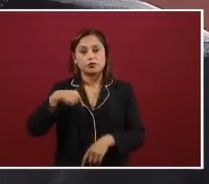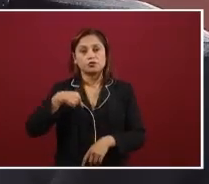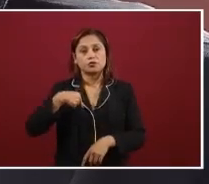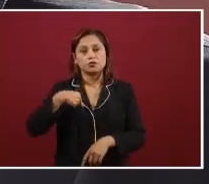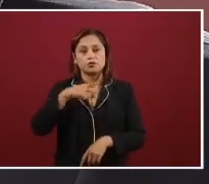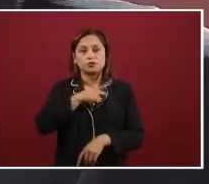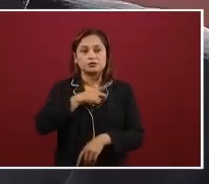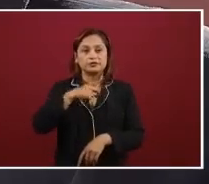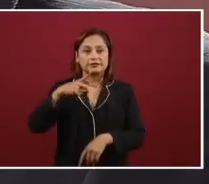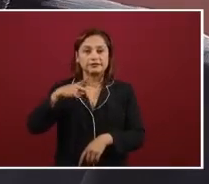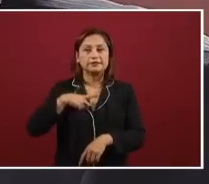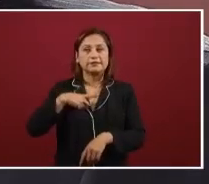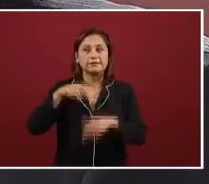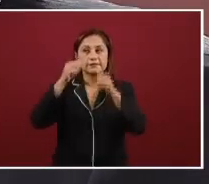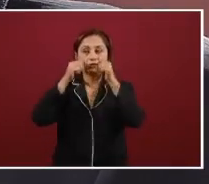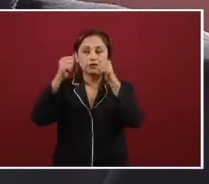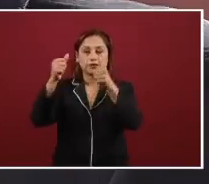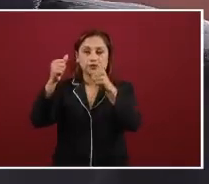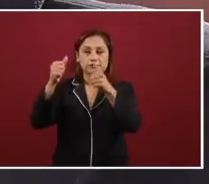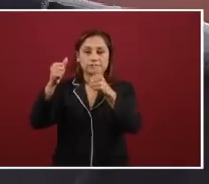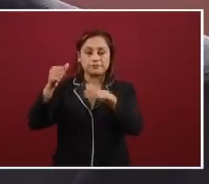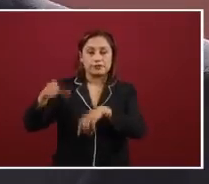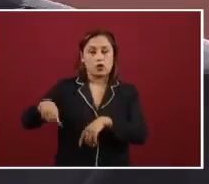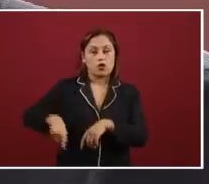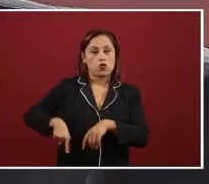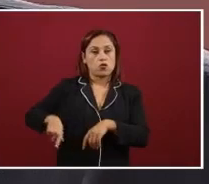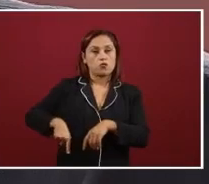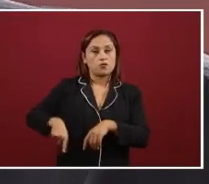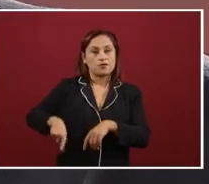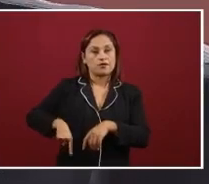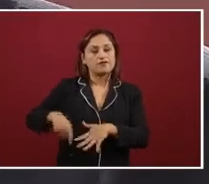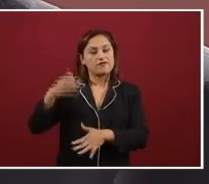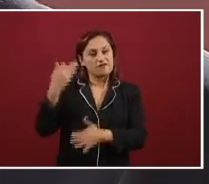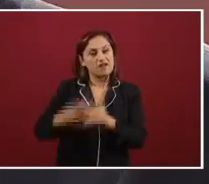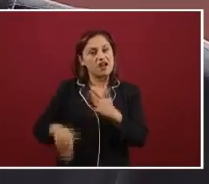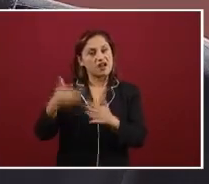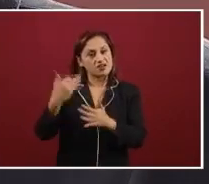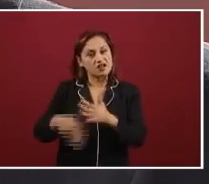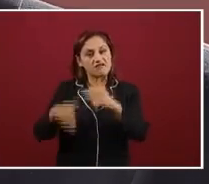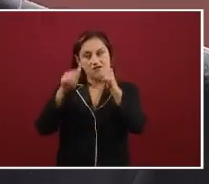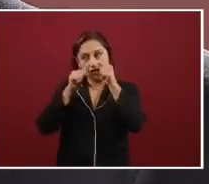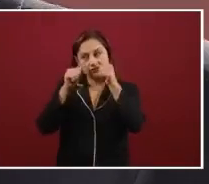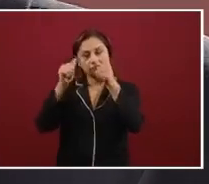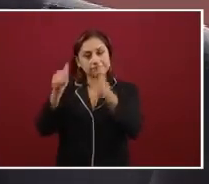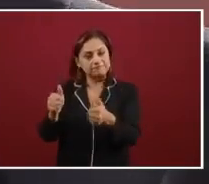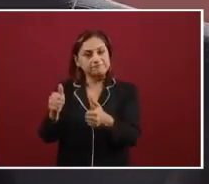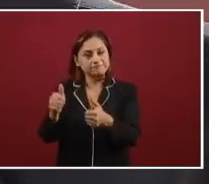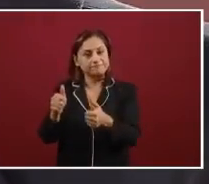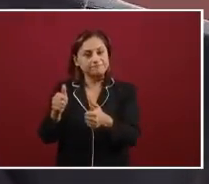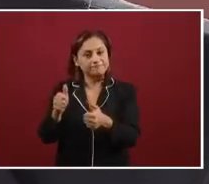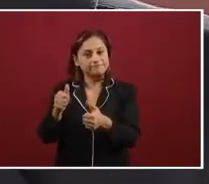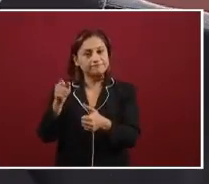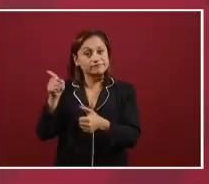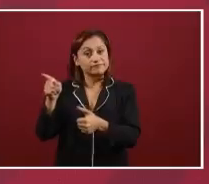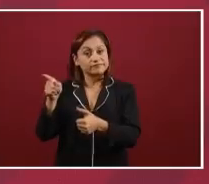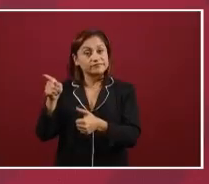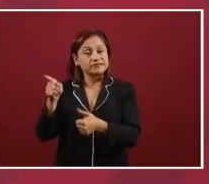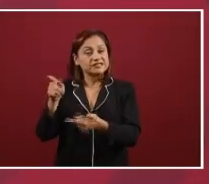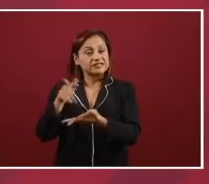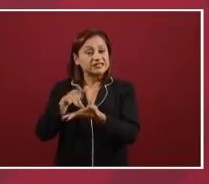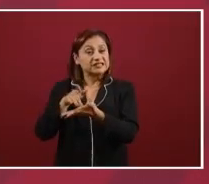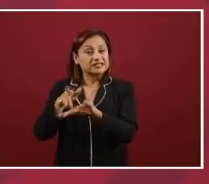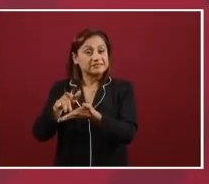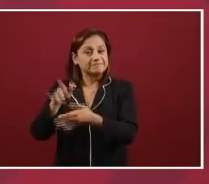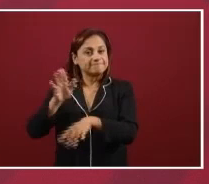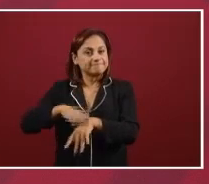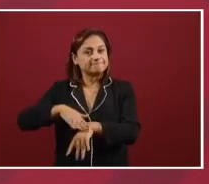con ellos, el gobierno no les ha dado todo lo que merecen,